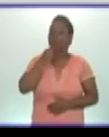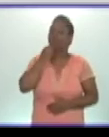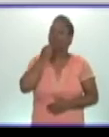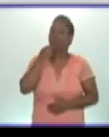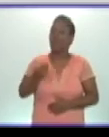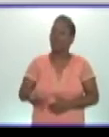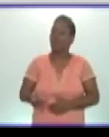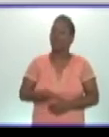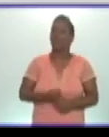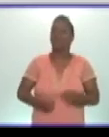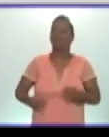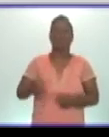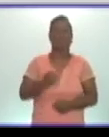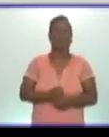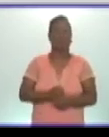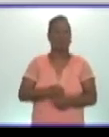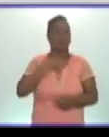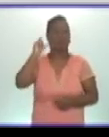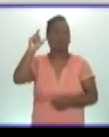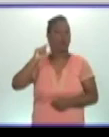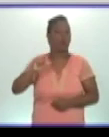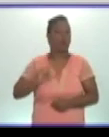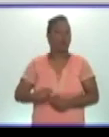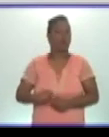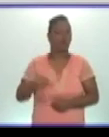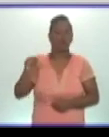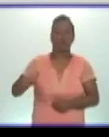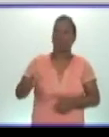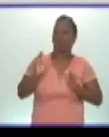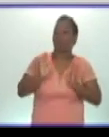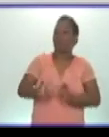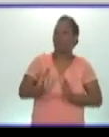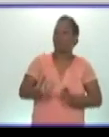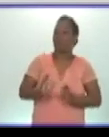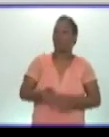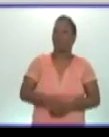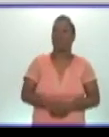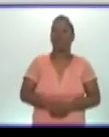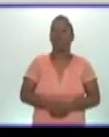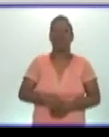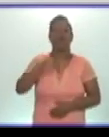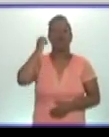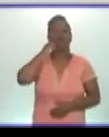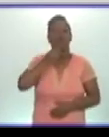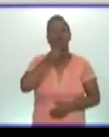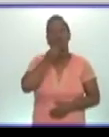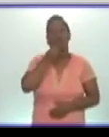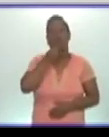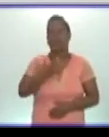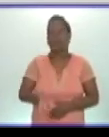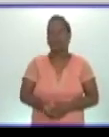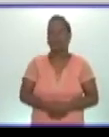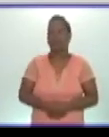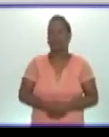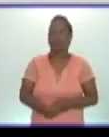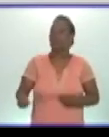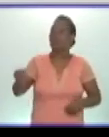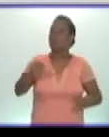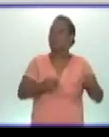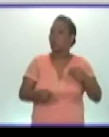aplicar los procedimientos que hoy estuvimos sistematizando y además lo vas a poder ir